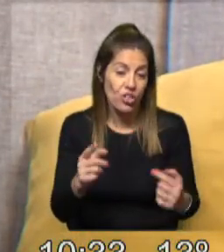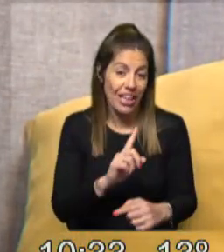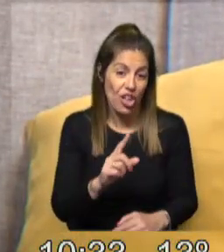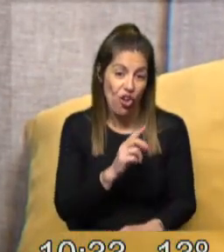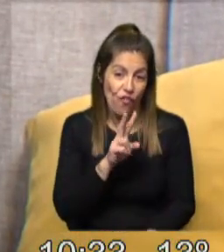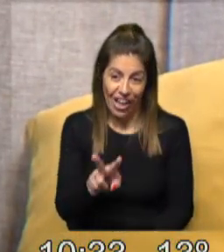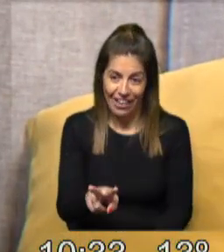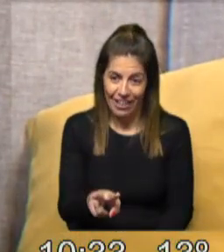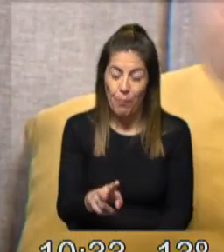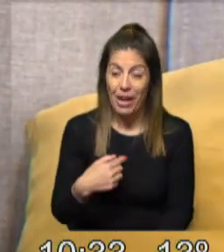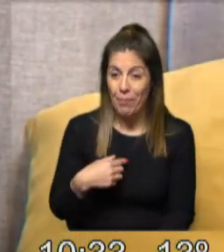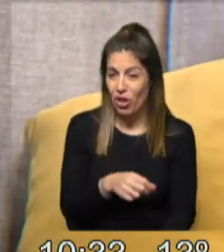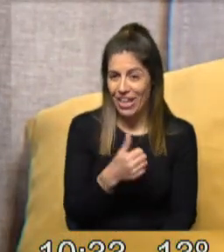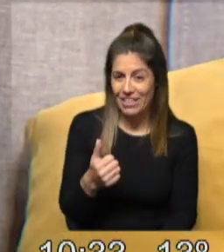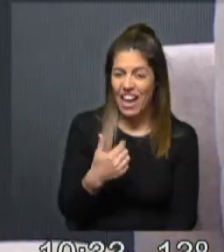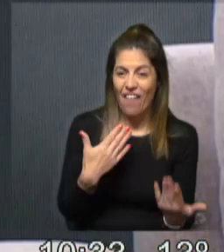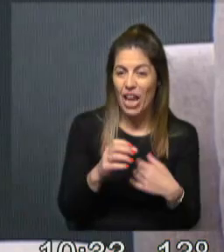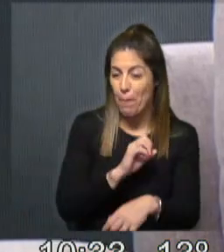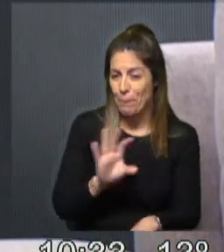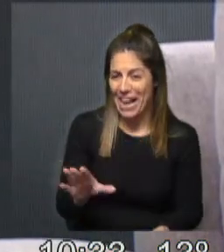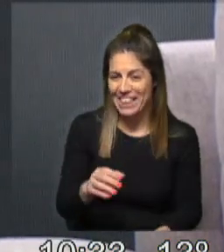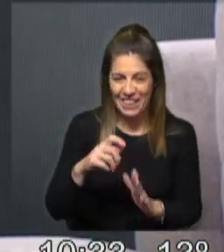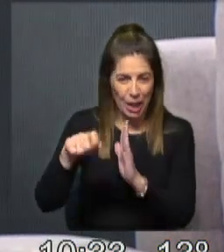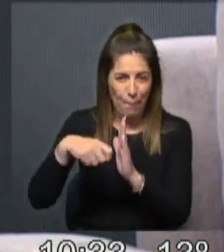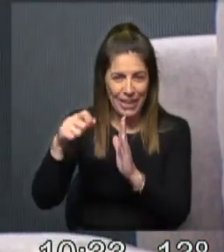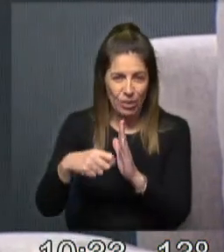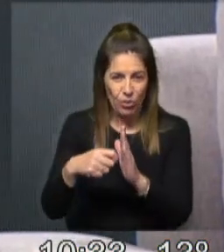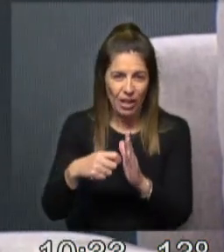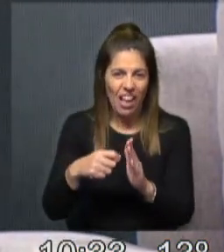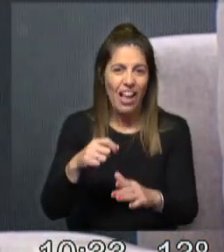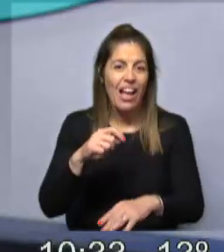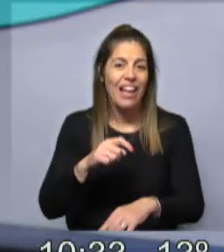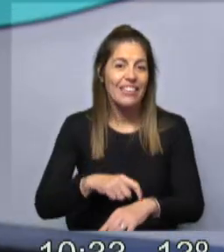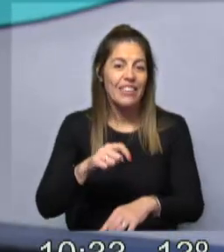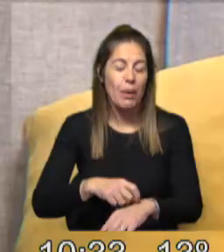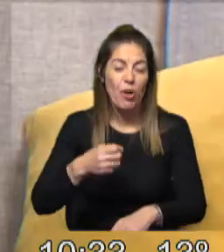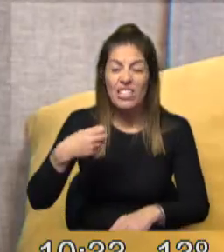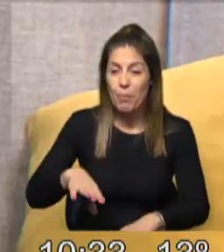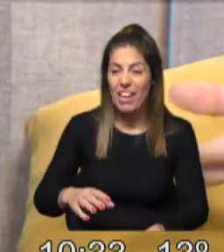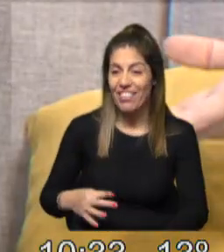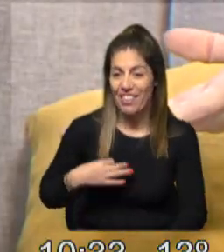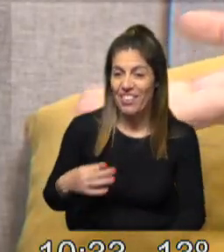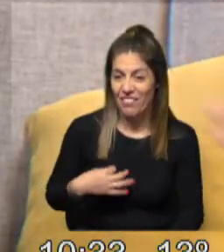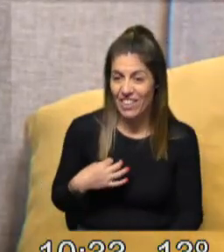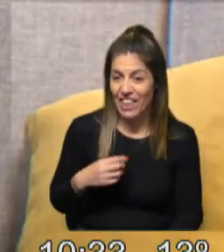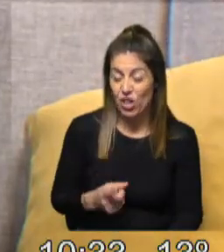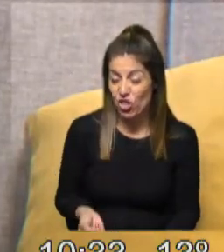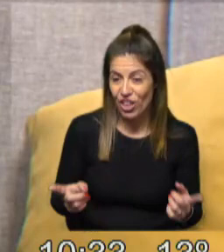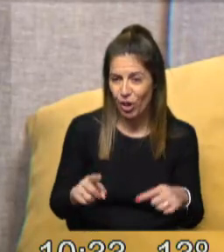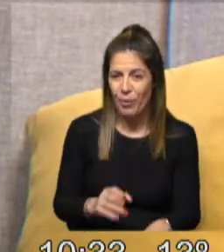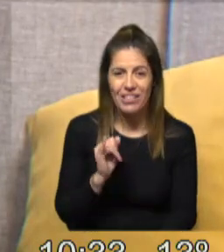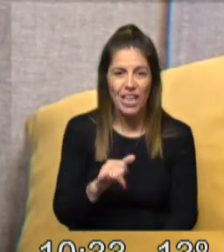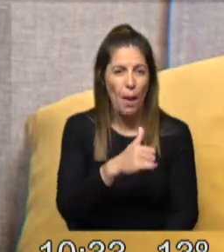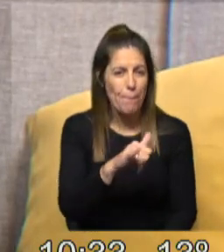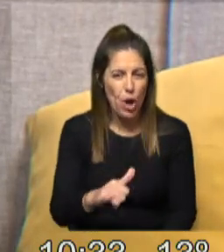éxito. Ah, bueno. Bardear películas y... El tiempo y, que y se series. Pierde de vida, que no se recupera viendo cosas espantosas. Está estudiado. Está estudiado acá. En